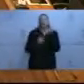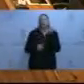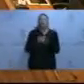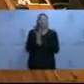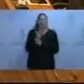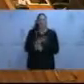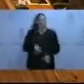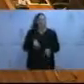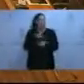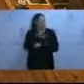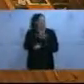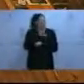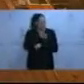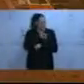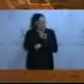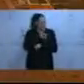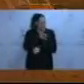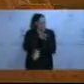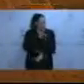espero atenerme a